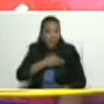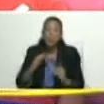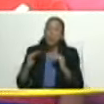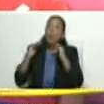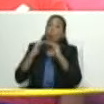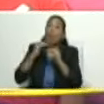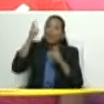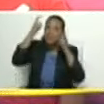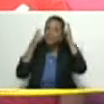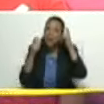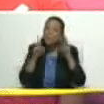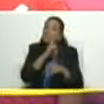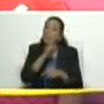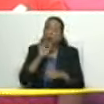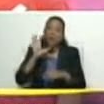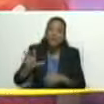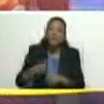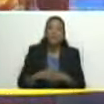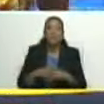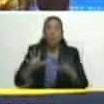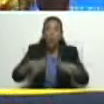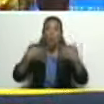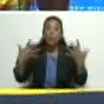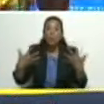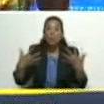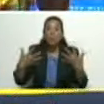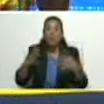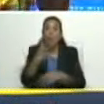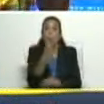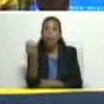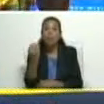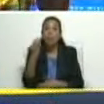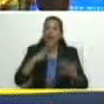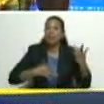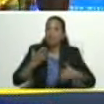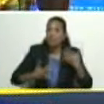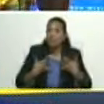Hugo Chávez. Con 10 vértices, 40 acciones,